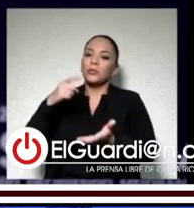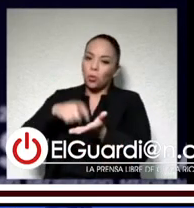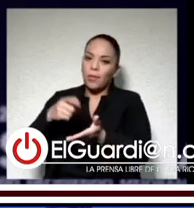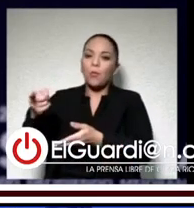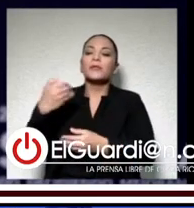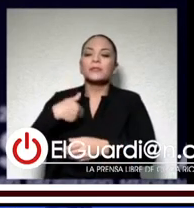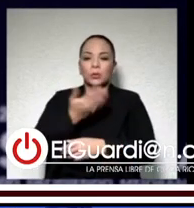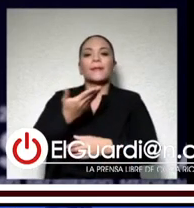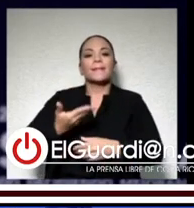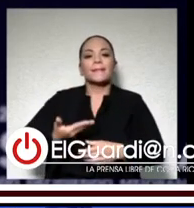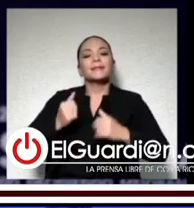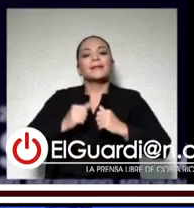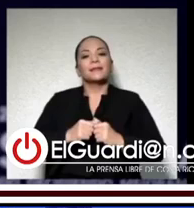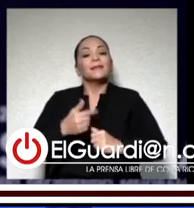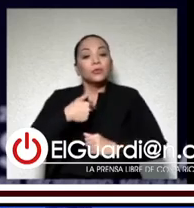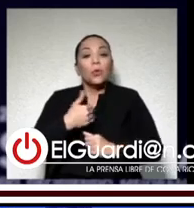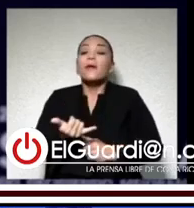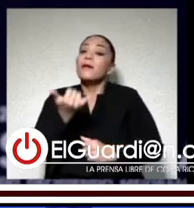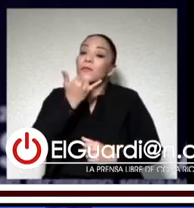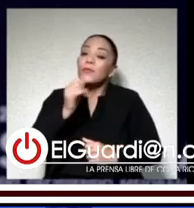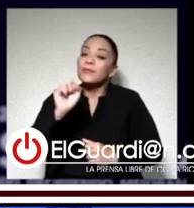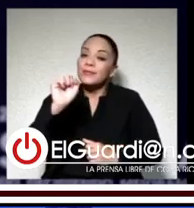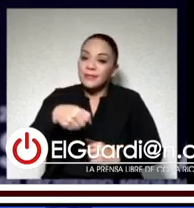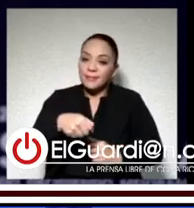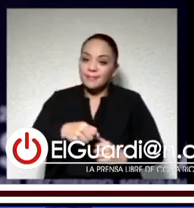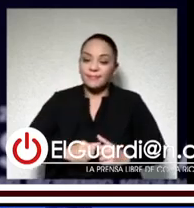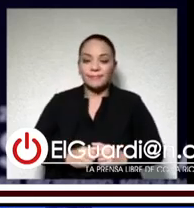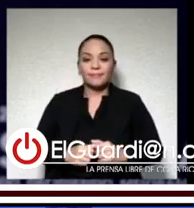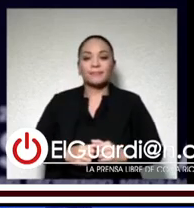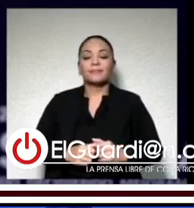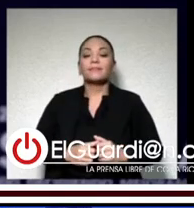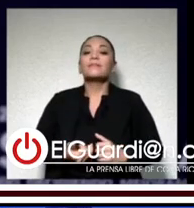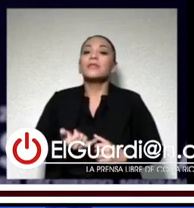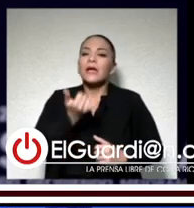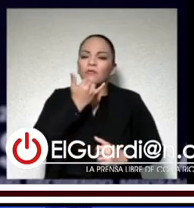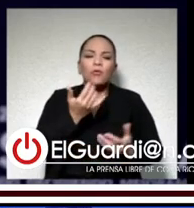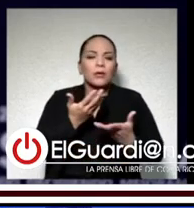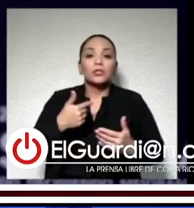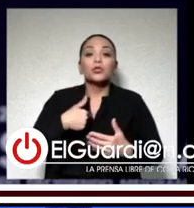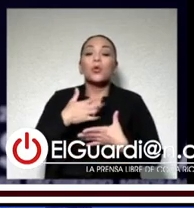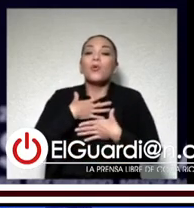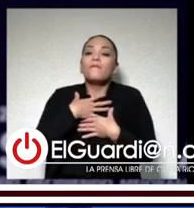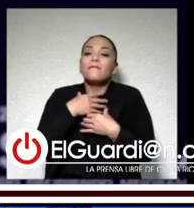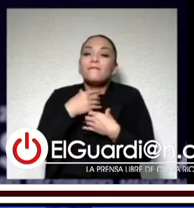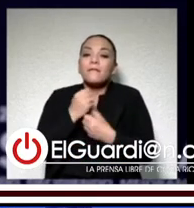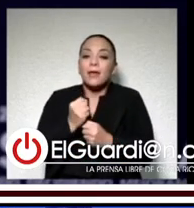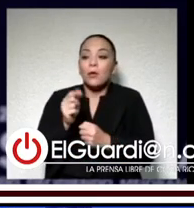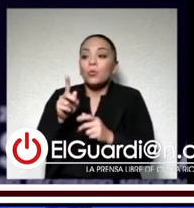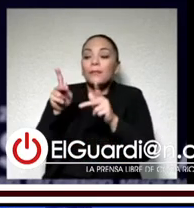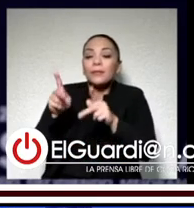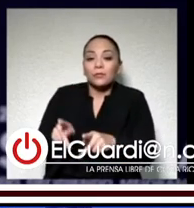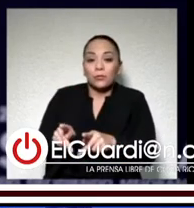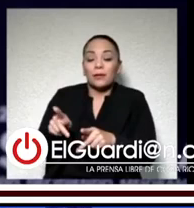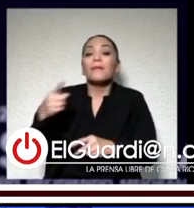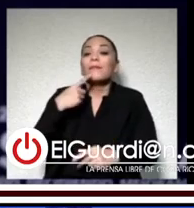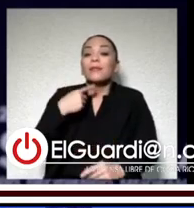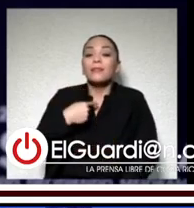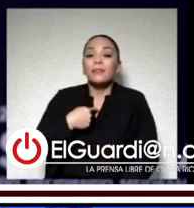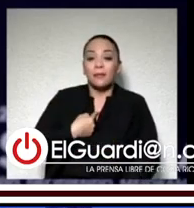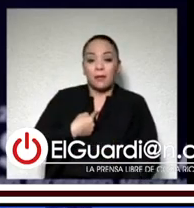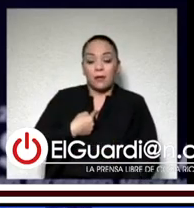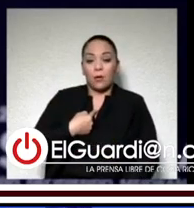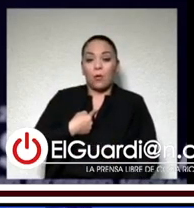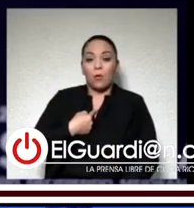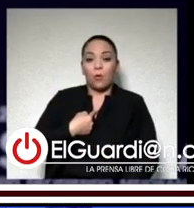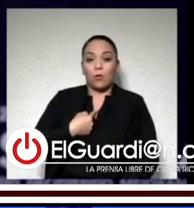sí, cometí un error en confiar en una persona que me dijo desde el día 1